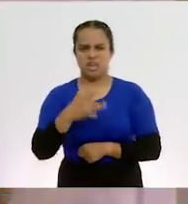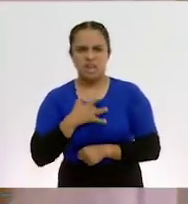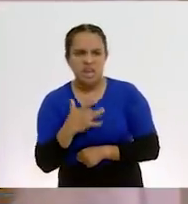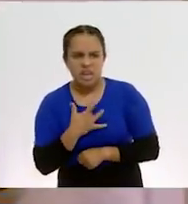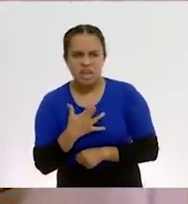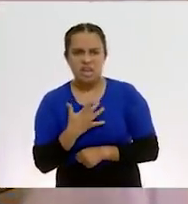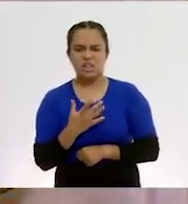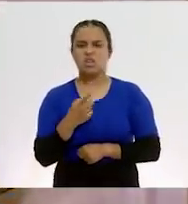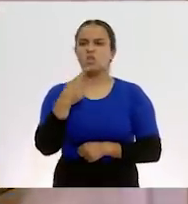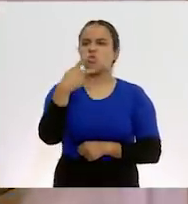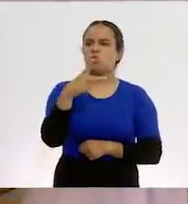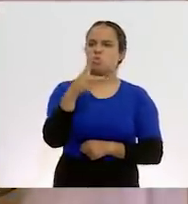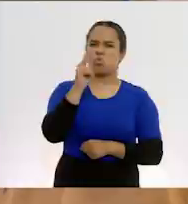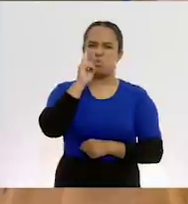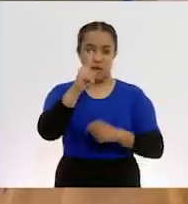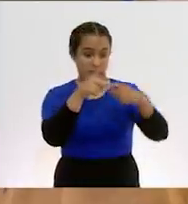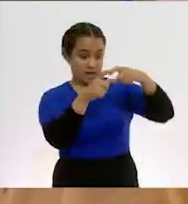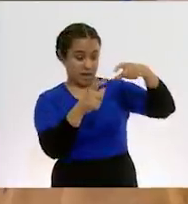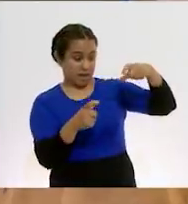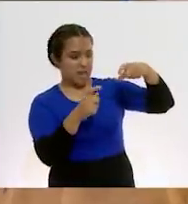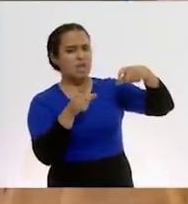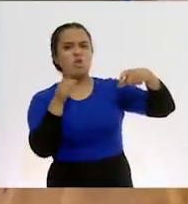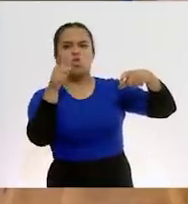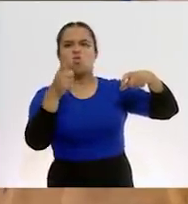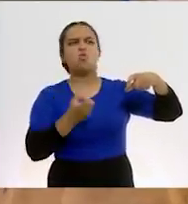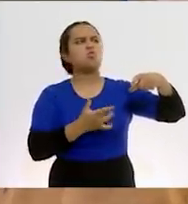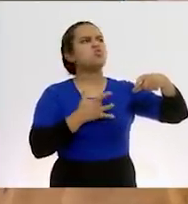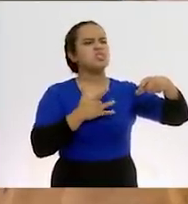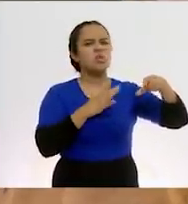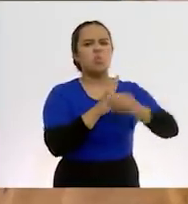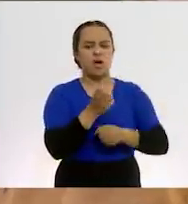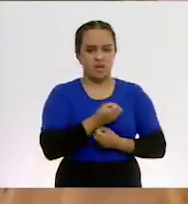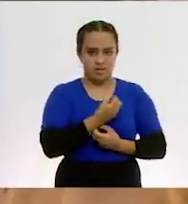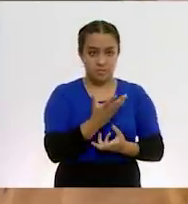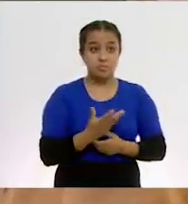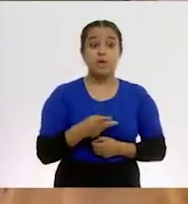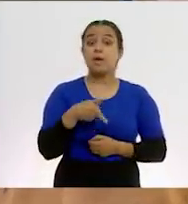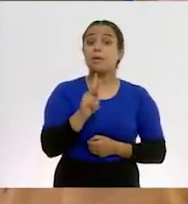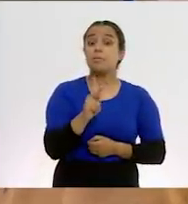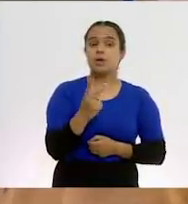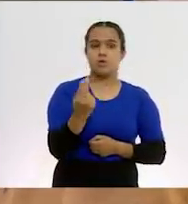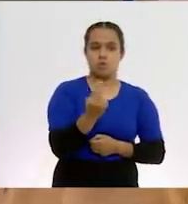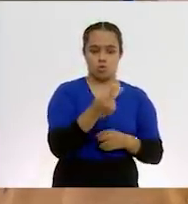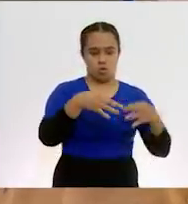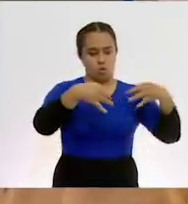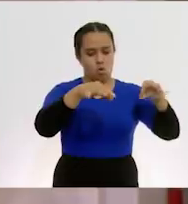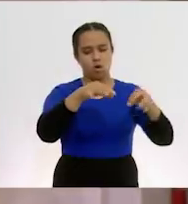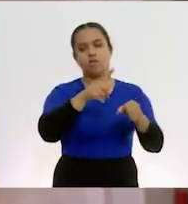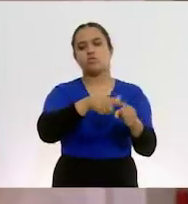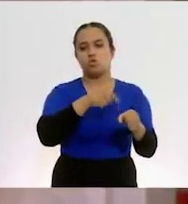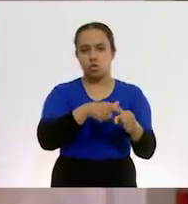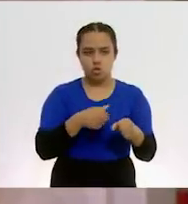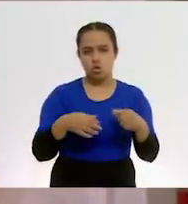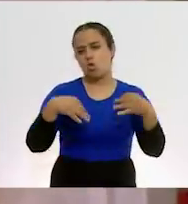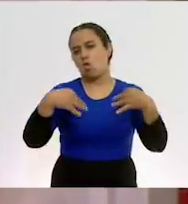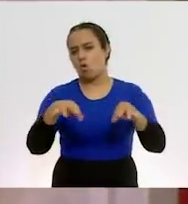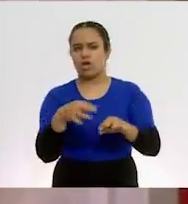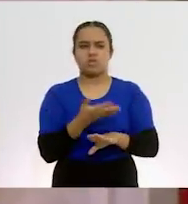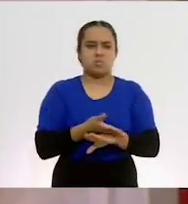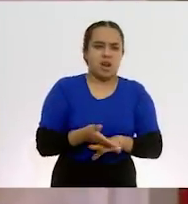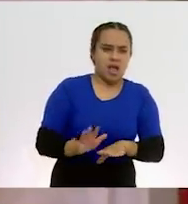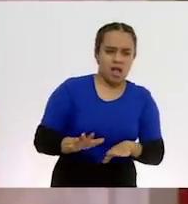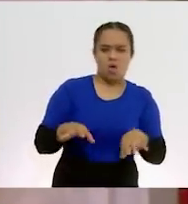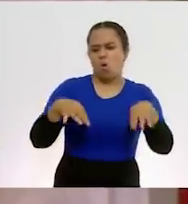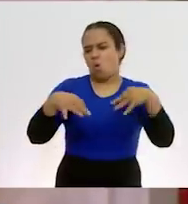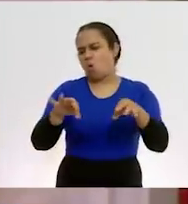que te expresan esas tarjetitas, ¿correcto? Correcto. Para eso vamos a necesitar hojas de colores, hojas blancas,